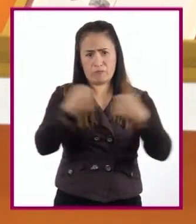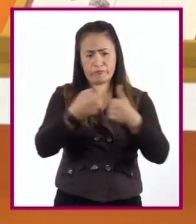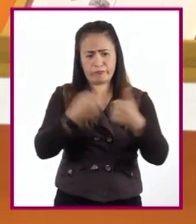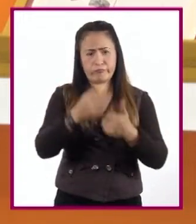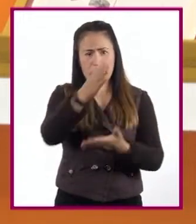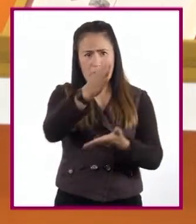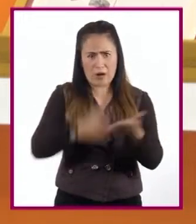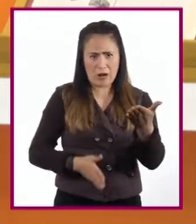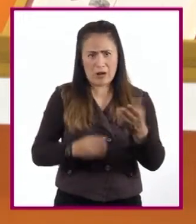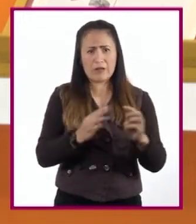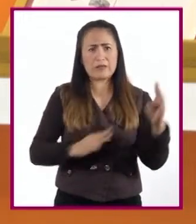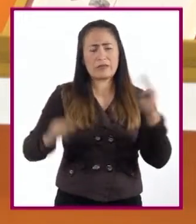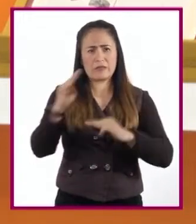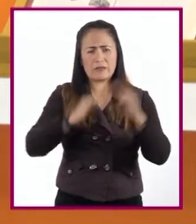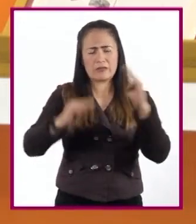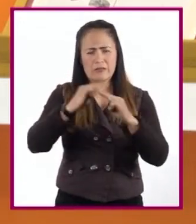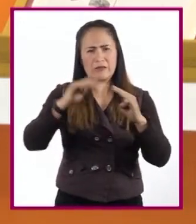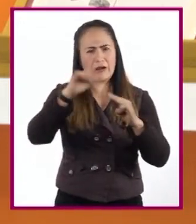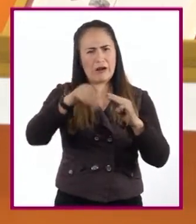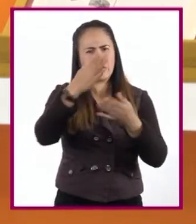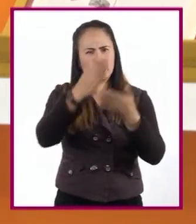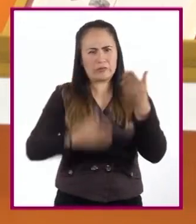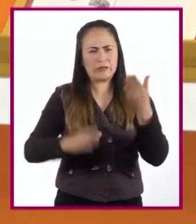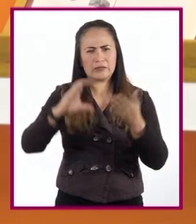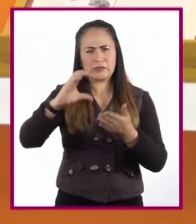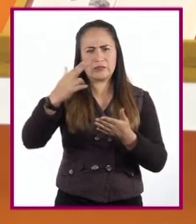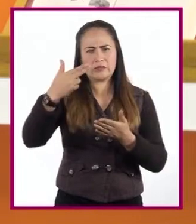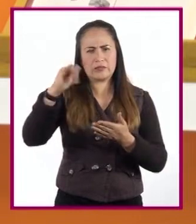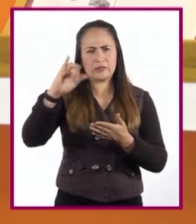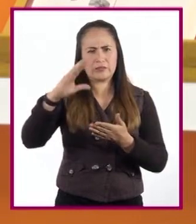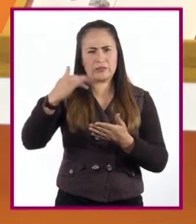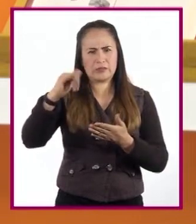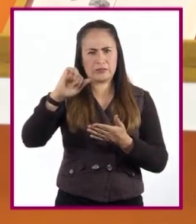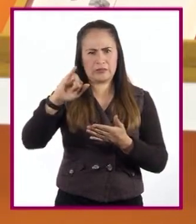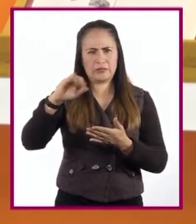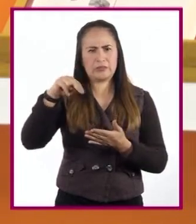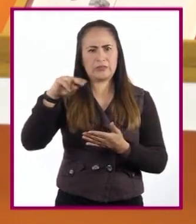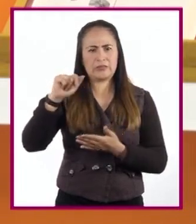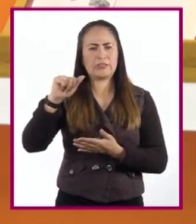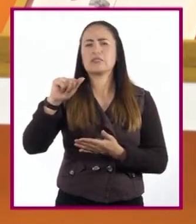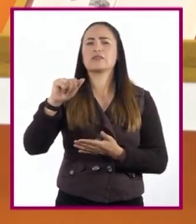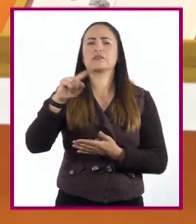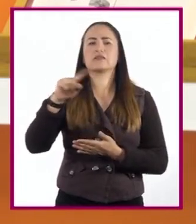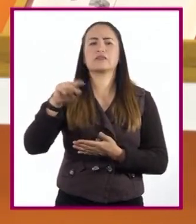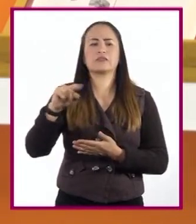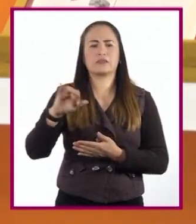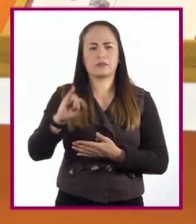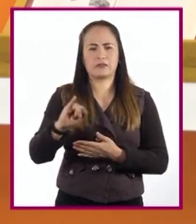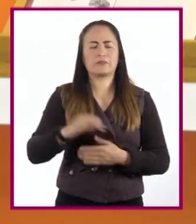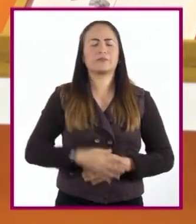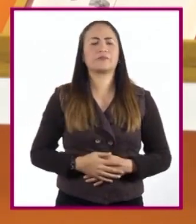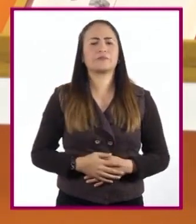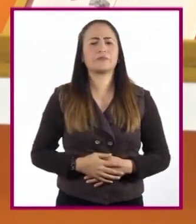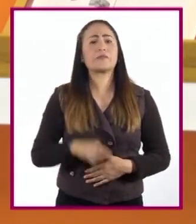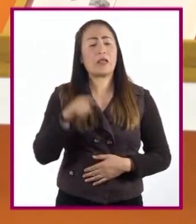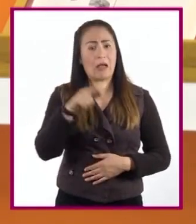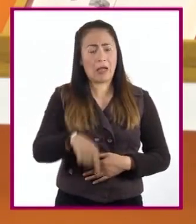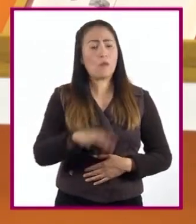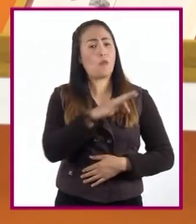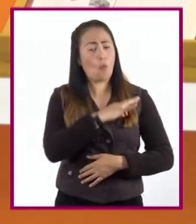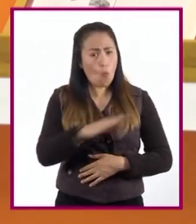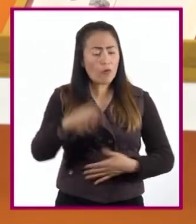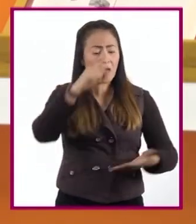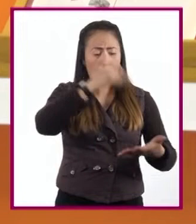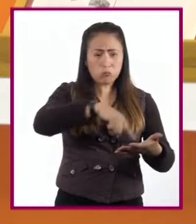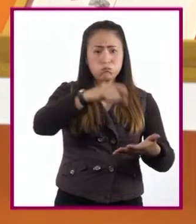de la Sierra Chichinautzin. Las condiciones bióticas hacían del lugar un enclave con gran potencial agrícola y